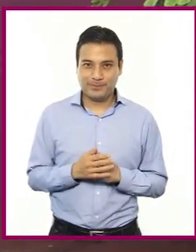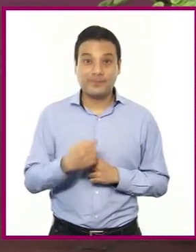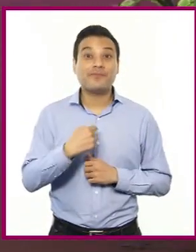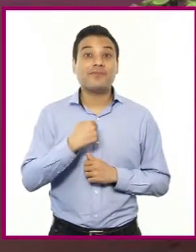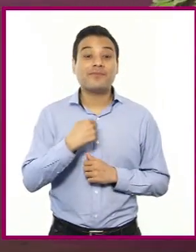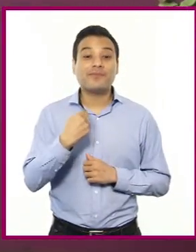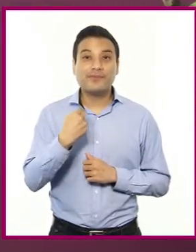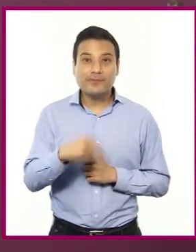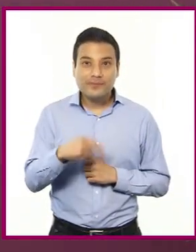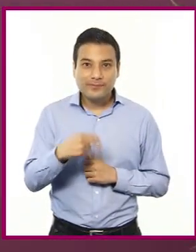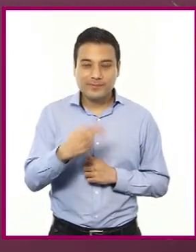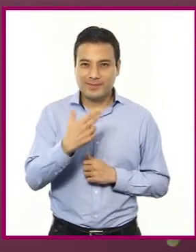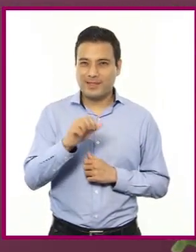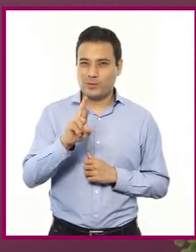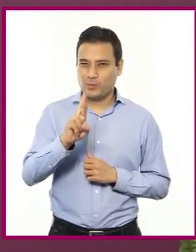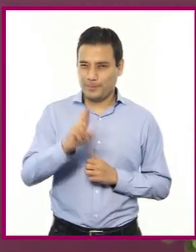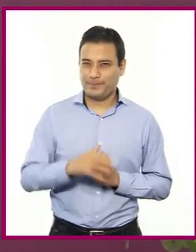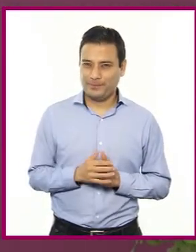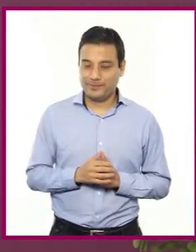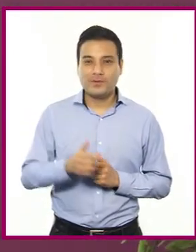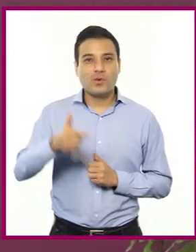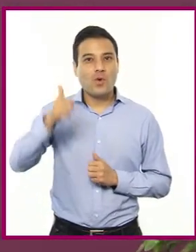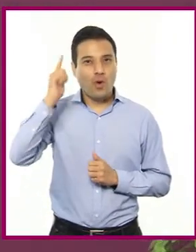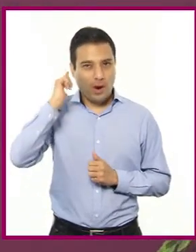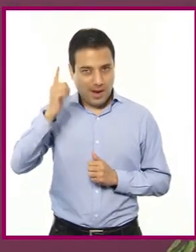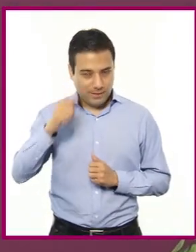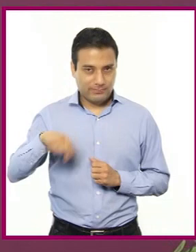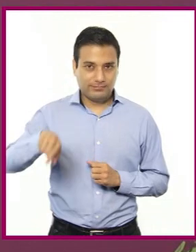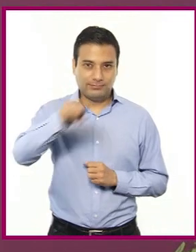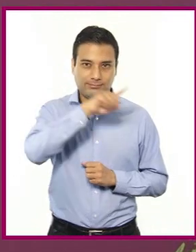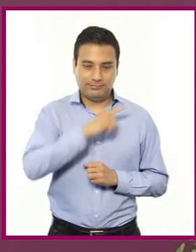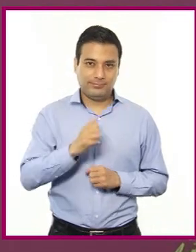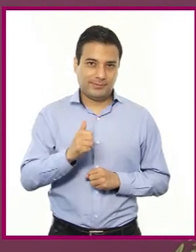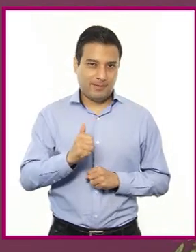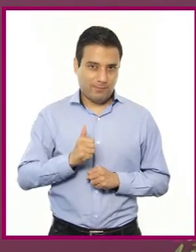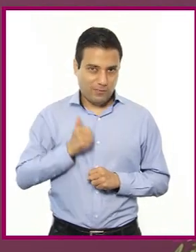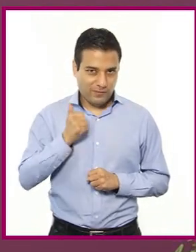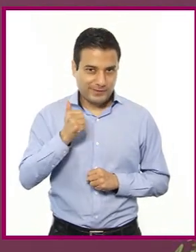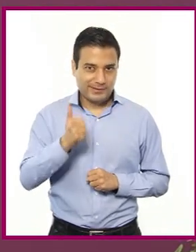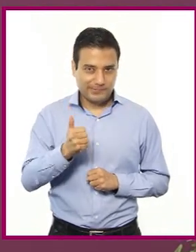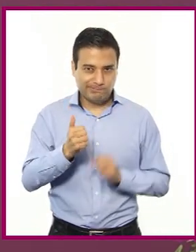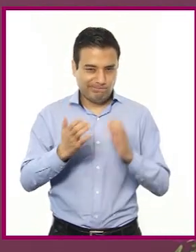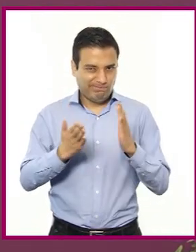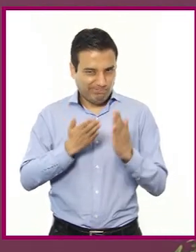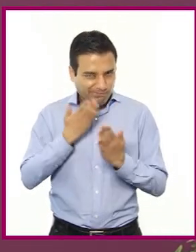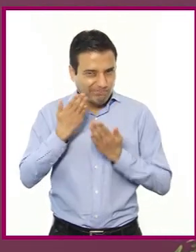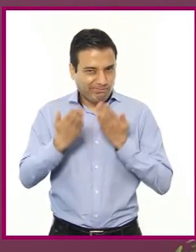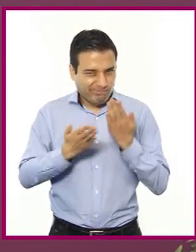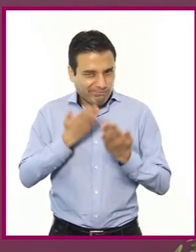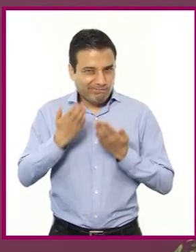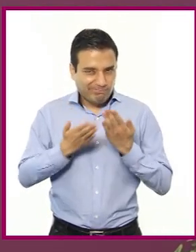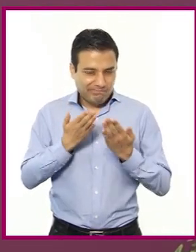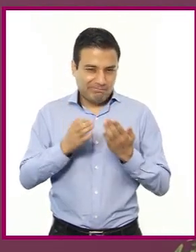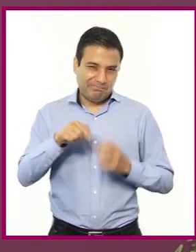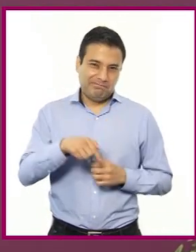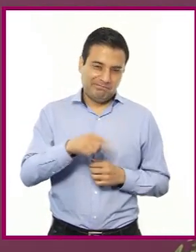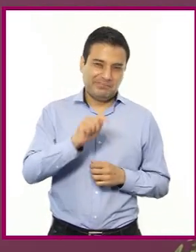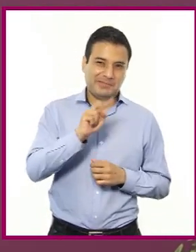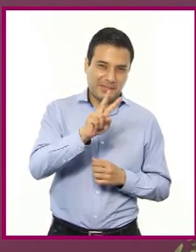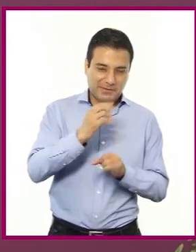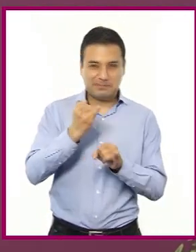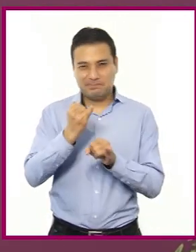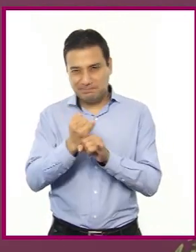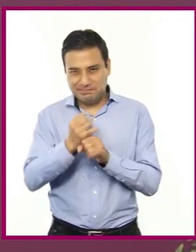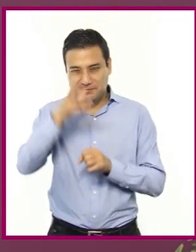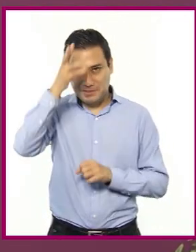maestro Héctor Jiménez Huerta. Espero que estos días estén aprovechando la oportunidad de estudiar en esta modalidad, a través